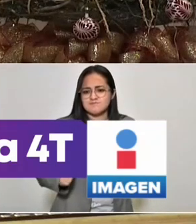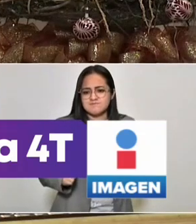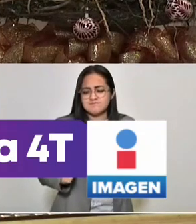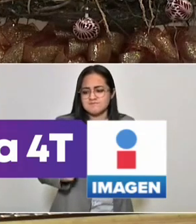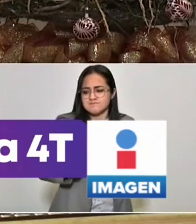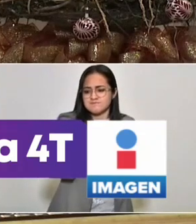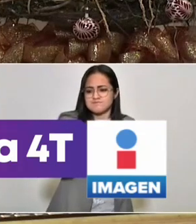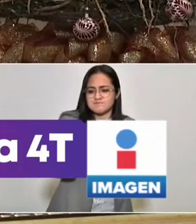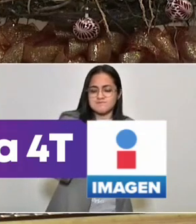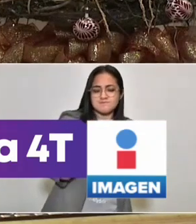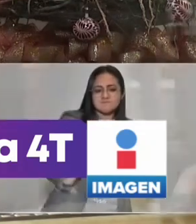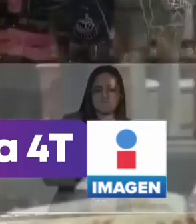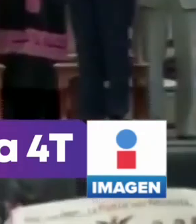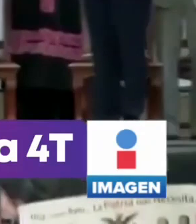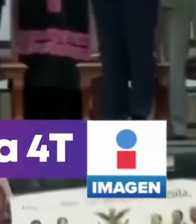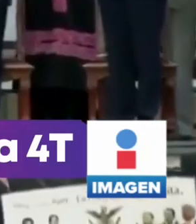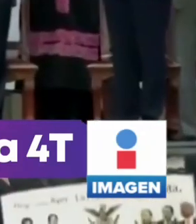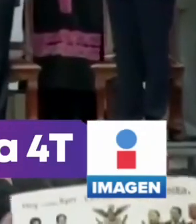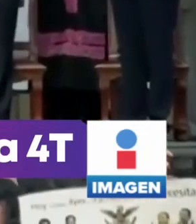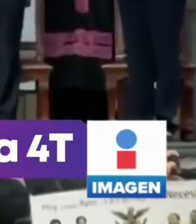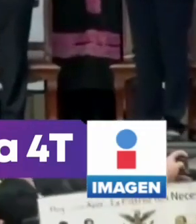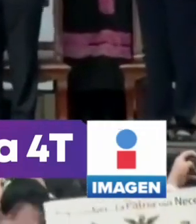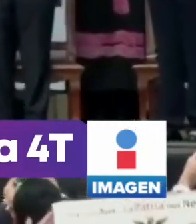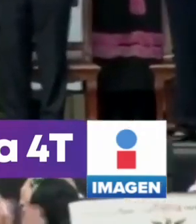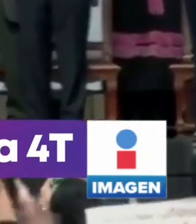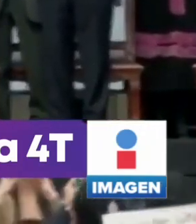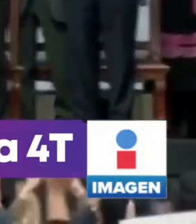país reconoció que el presidente